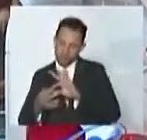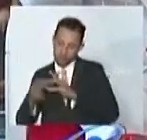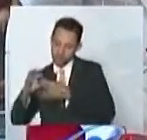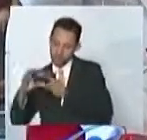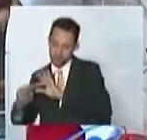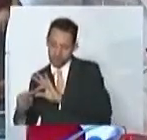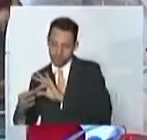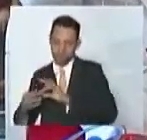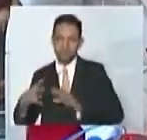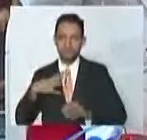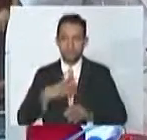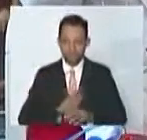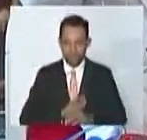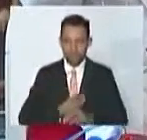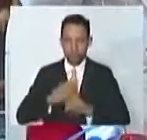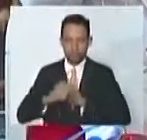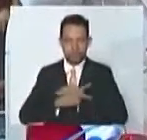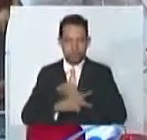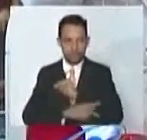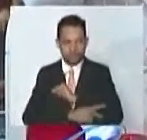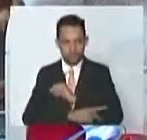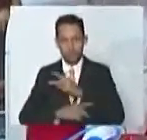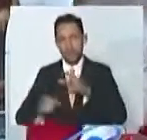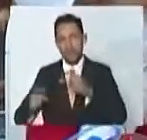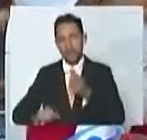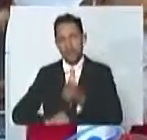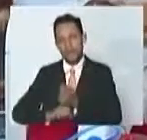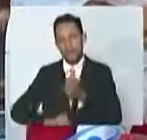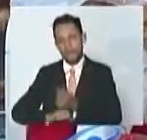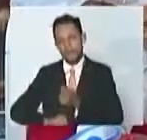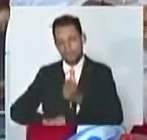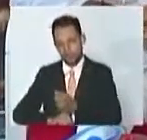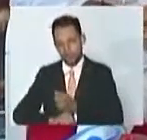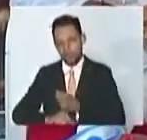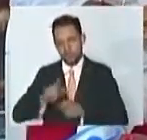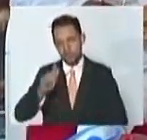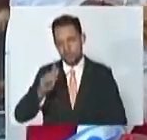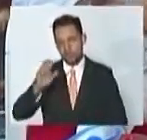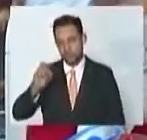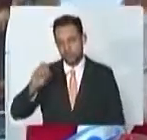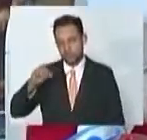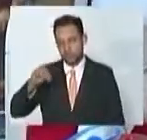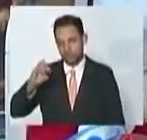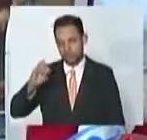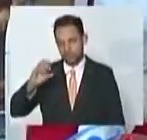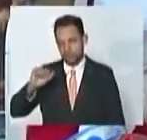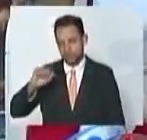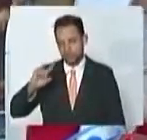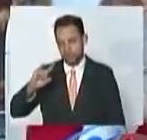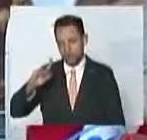dentro de la psicología nos retroalimentamos de esta manera con la fonoaudiología.